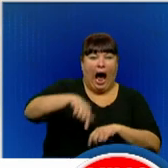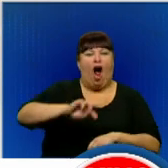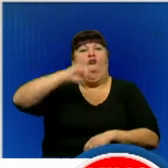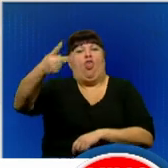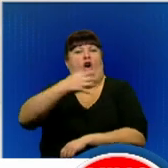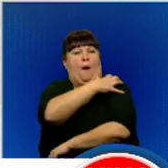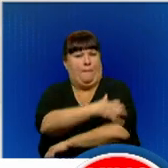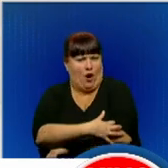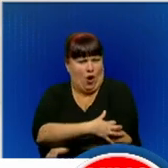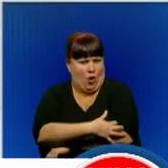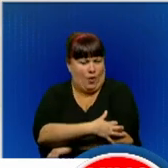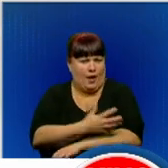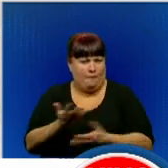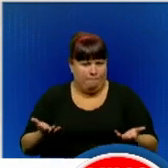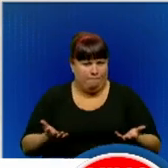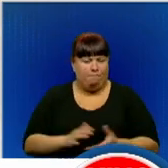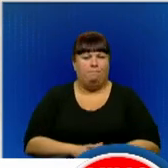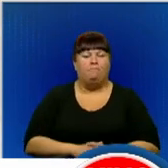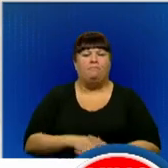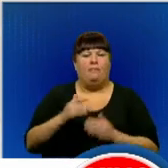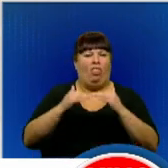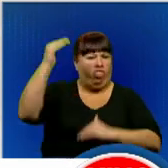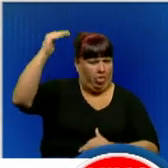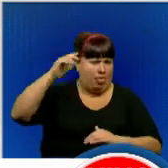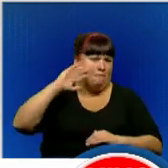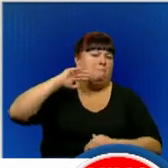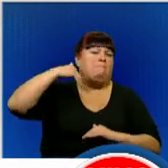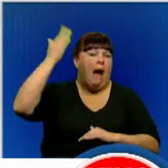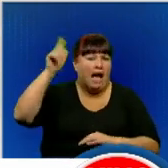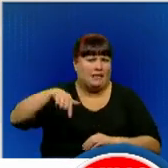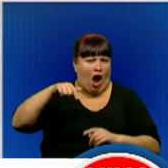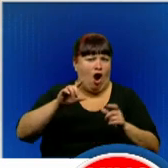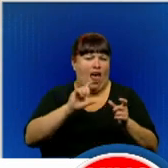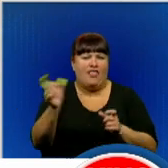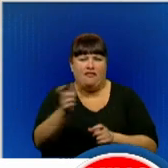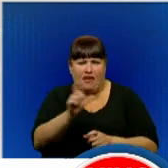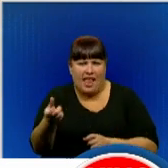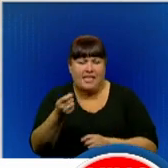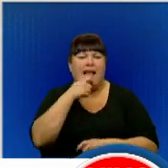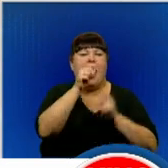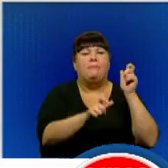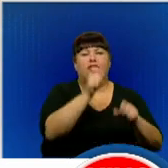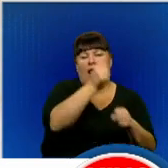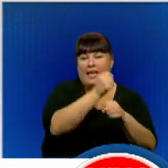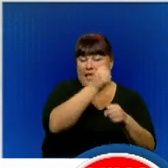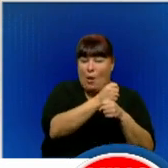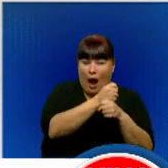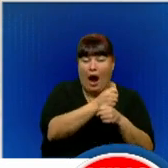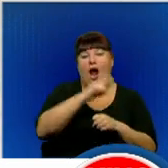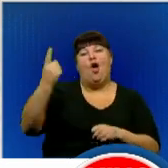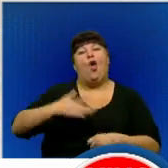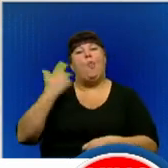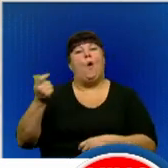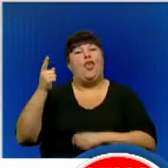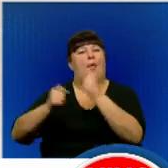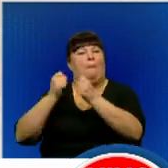más pobres se hizo más desigual la relación entre los trabajadores y los dueños del